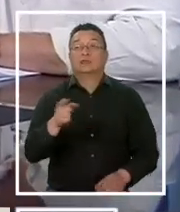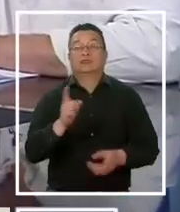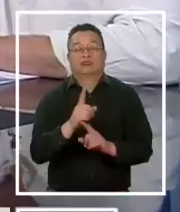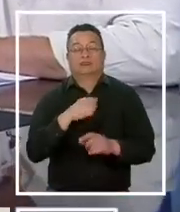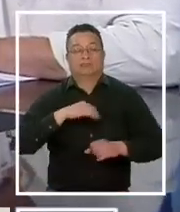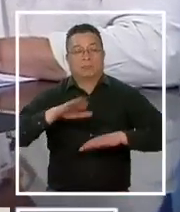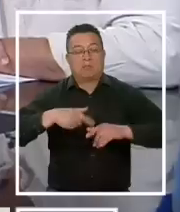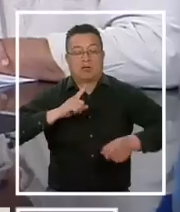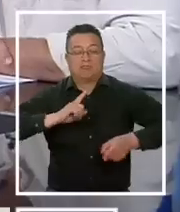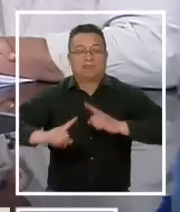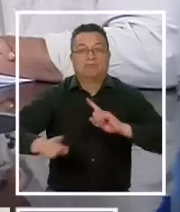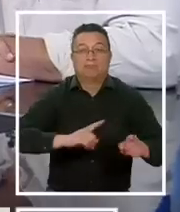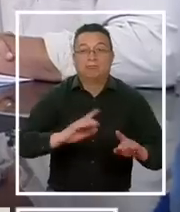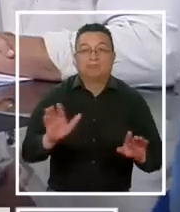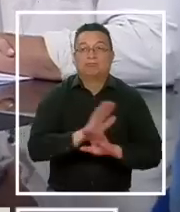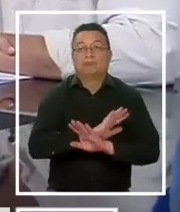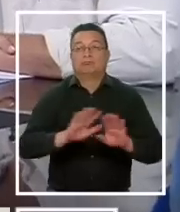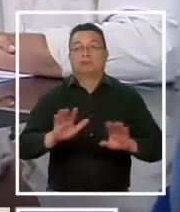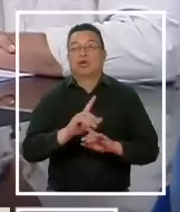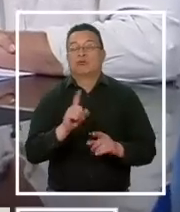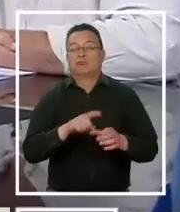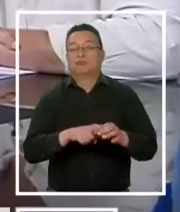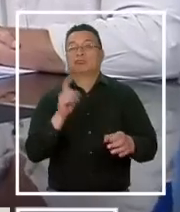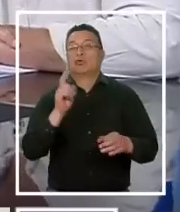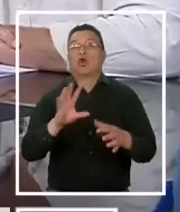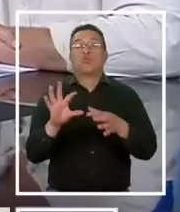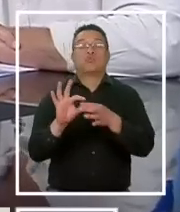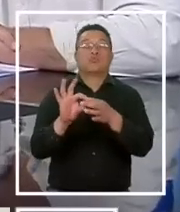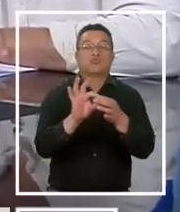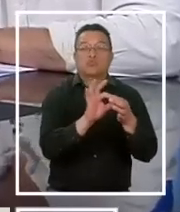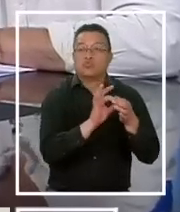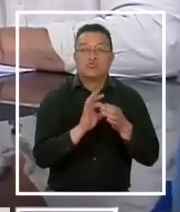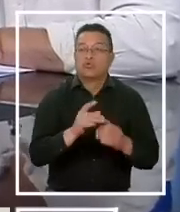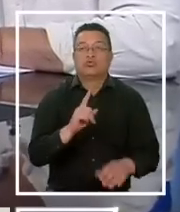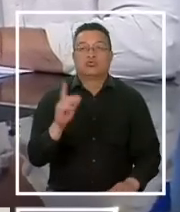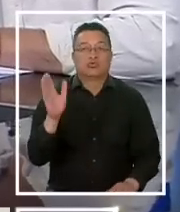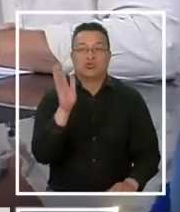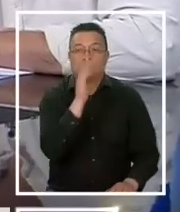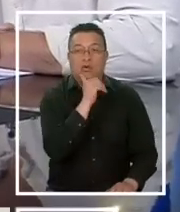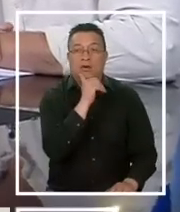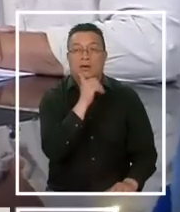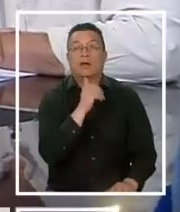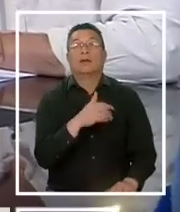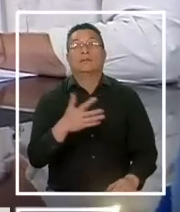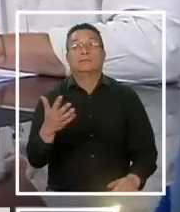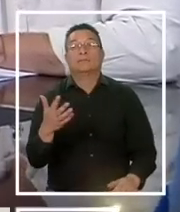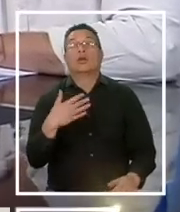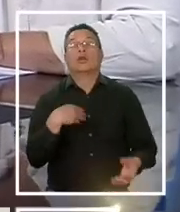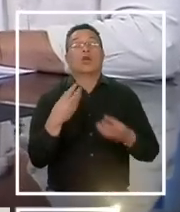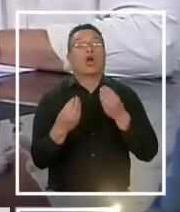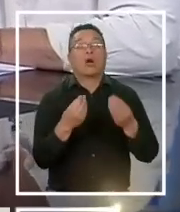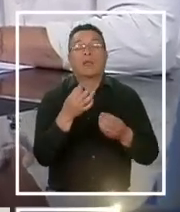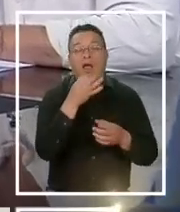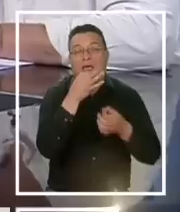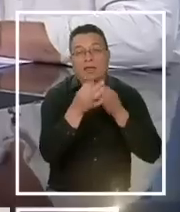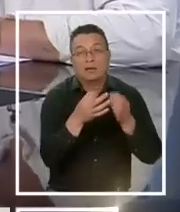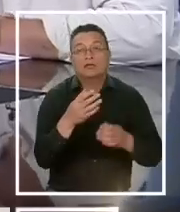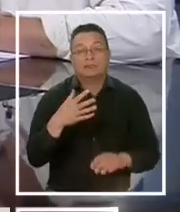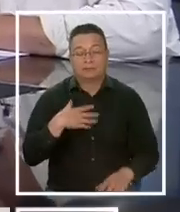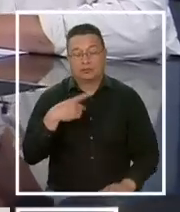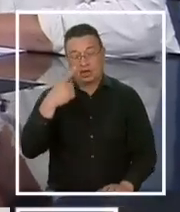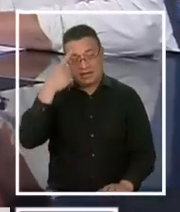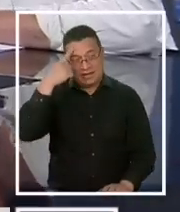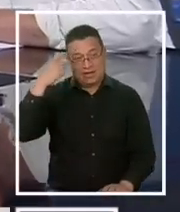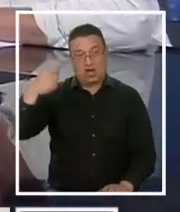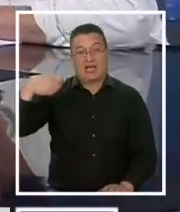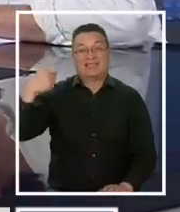bancada en esta materia porque no logra una una Unión de propósito una unidad a propósito Paulina cómo reacciona esa crítica creo que el senador